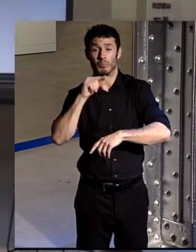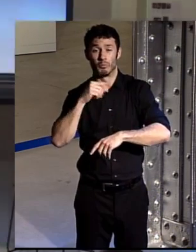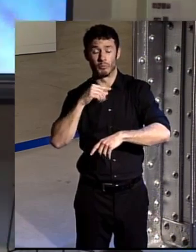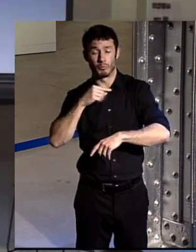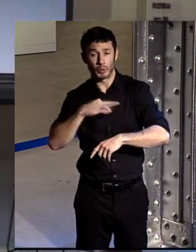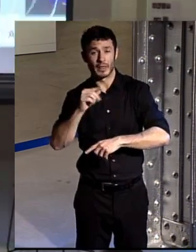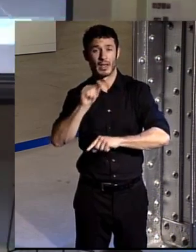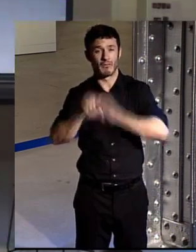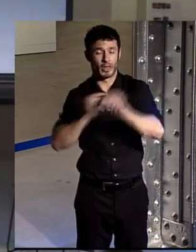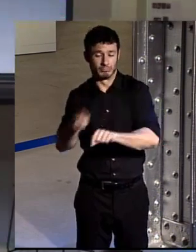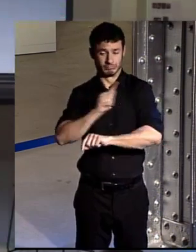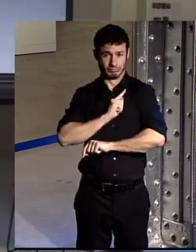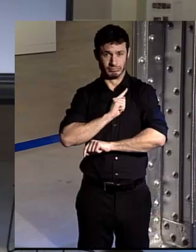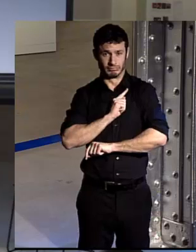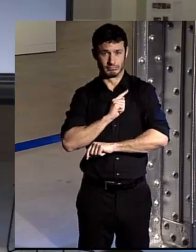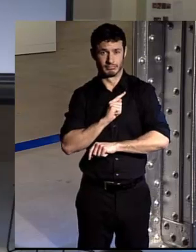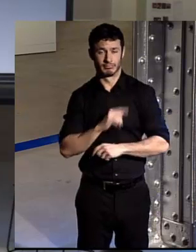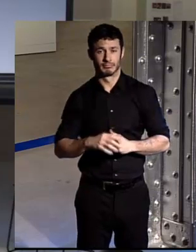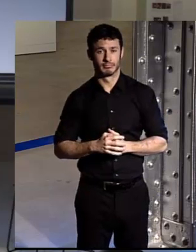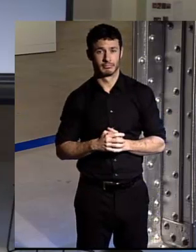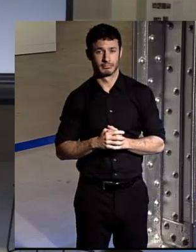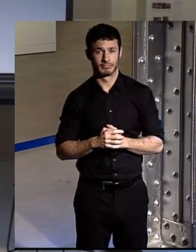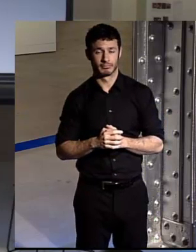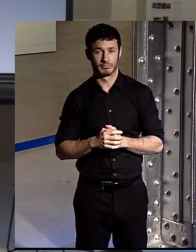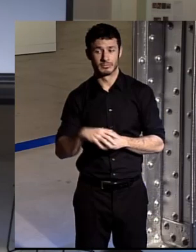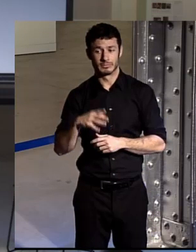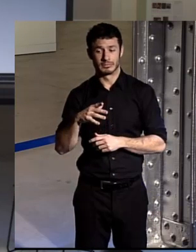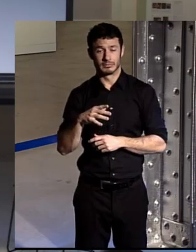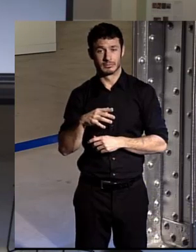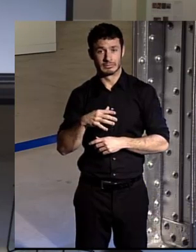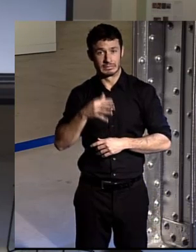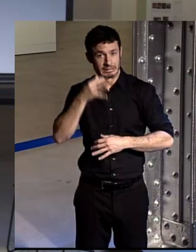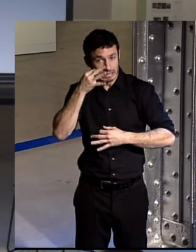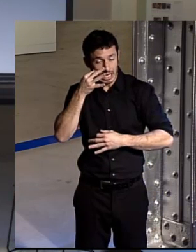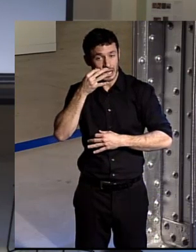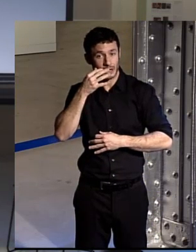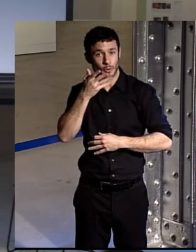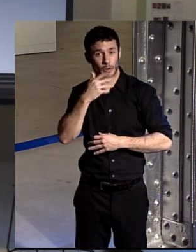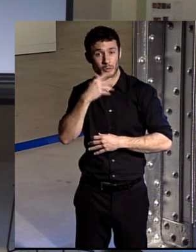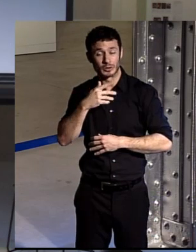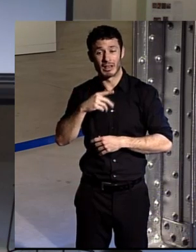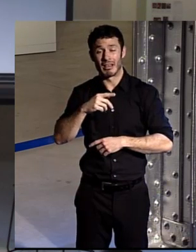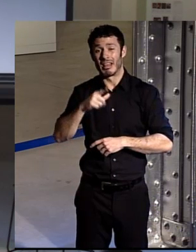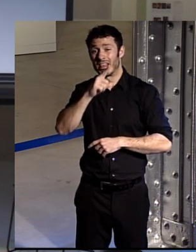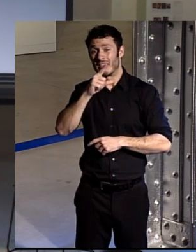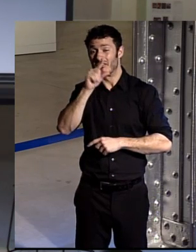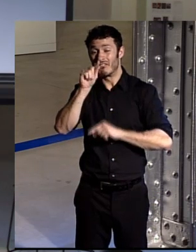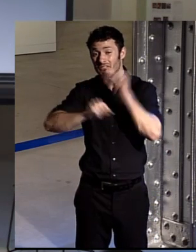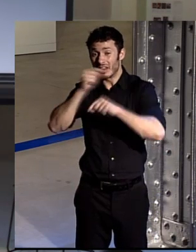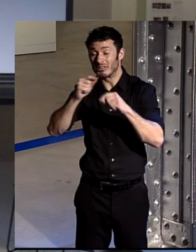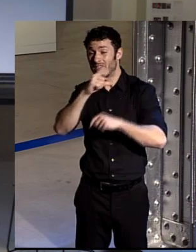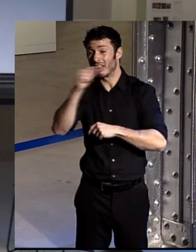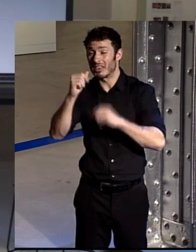infecciones. De hecho, conocemos más de 100 virus distintos que pueden ser transmitidos por